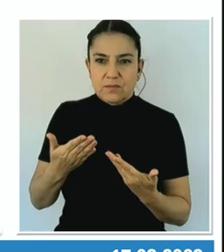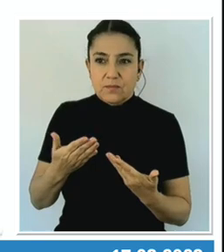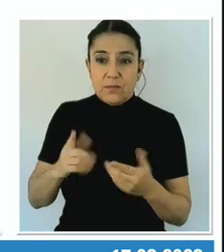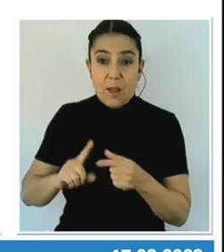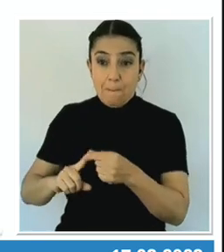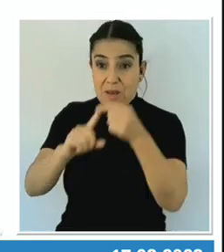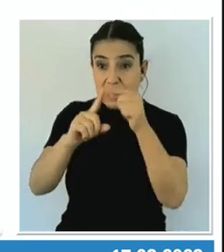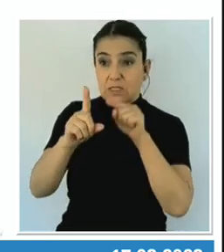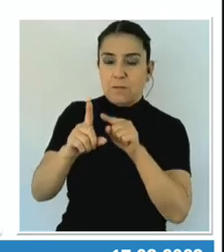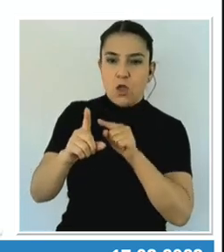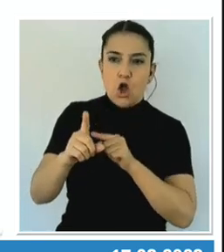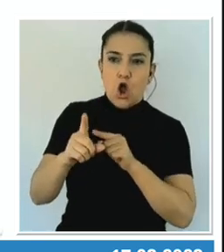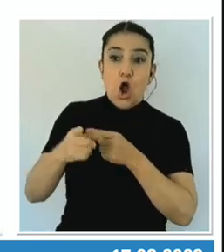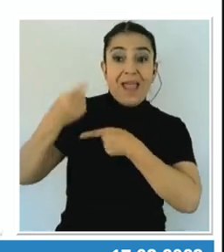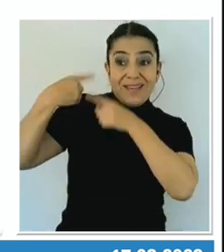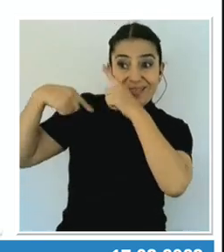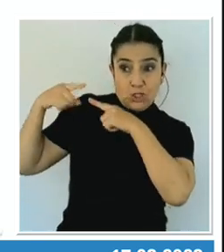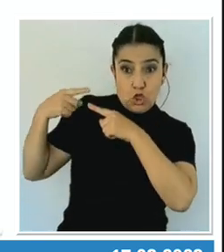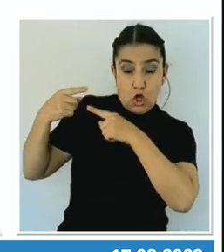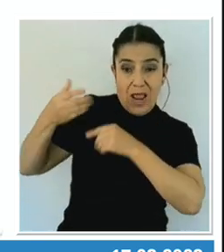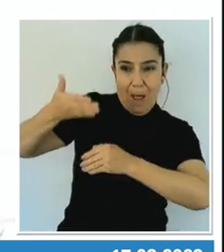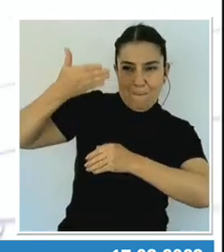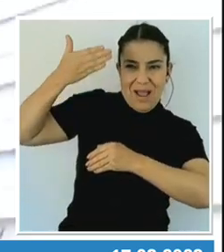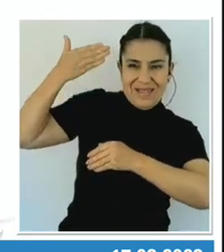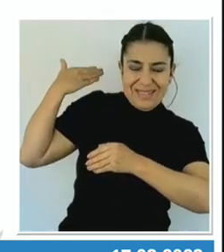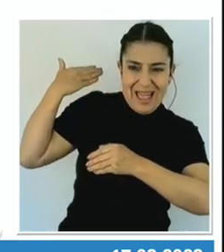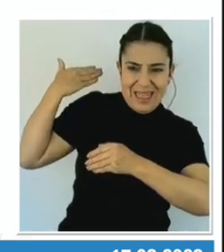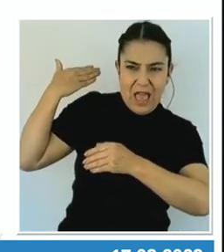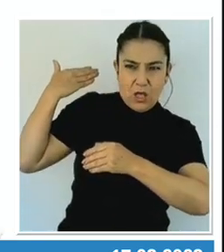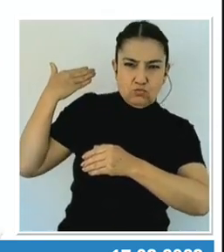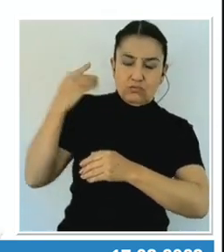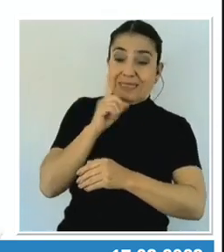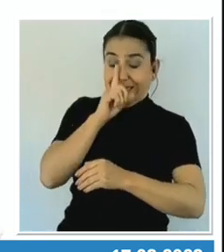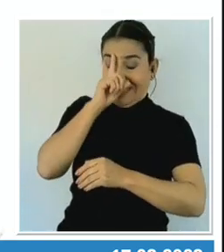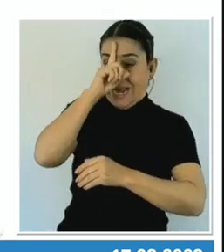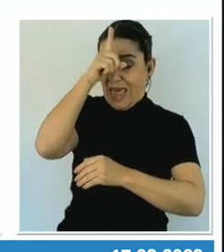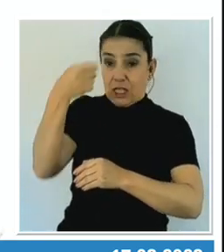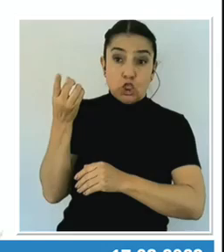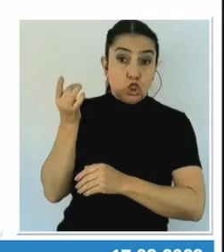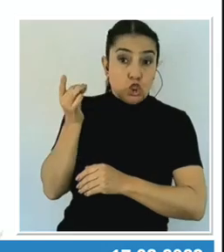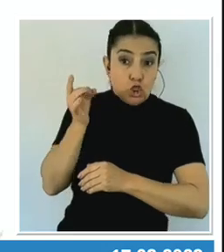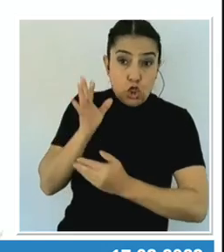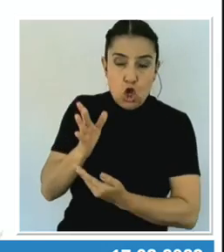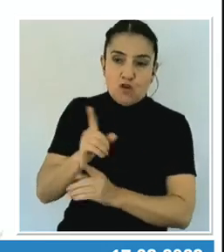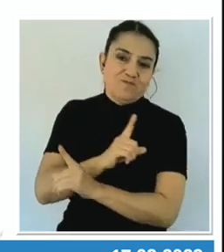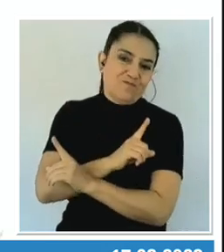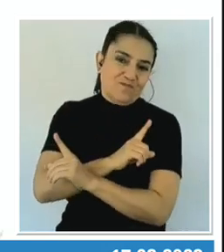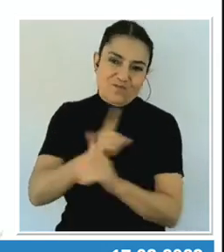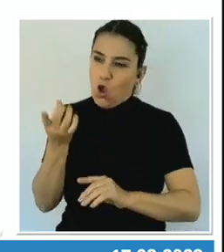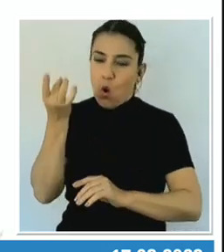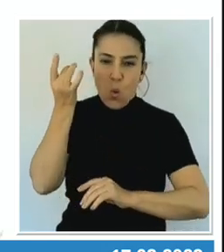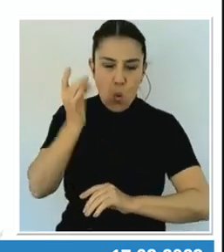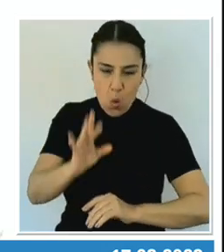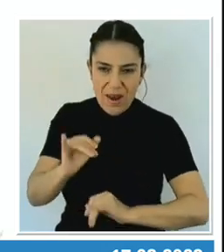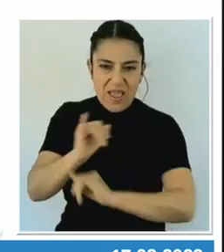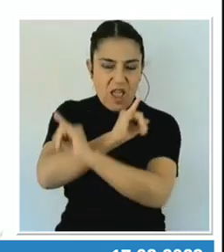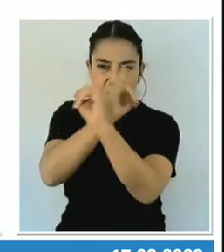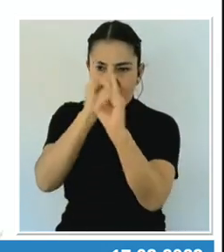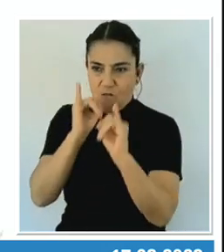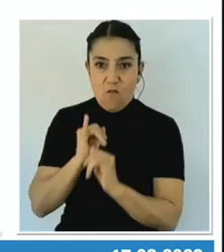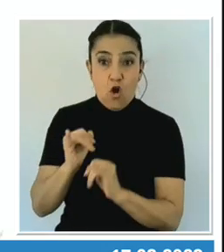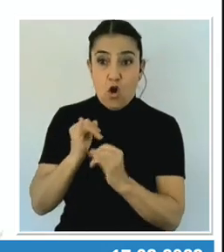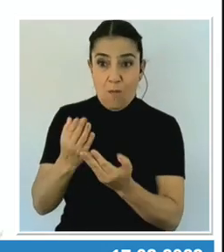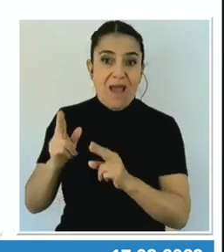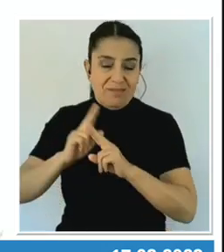historia, en el pasado, en una larga tradición, no es ni debiera ser la única forma de acercarse a ello. En algún